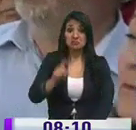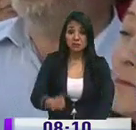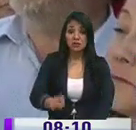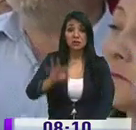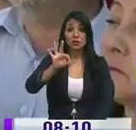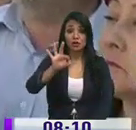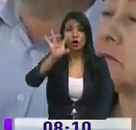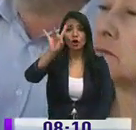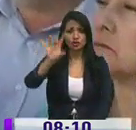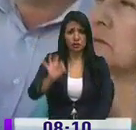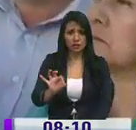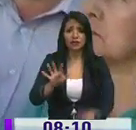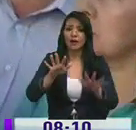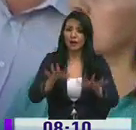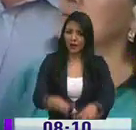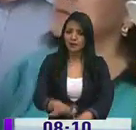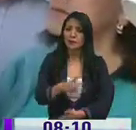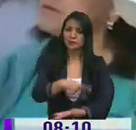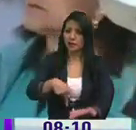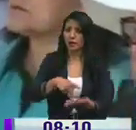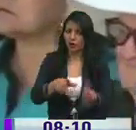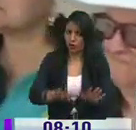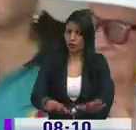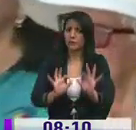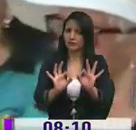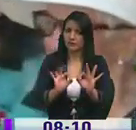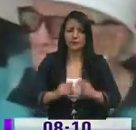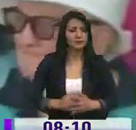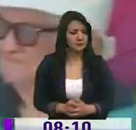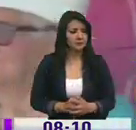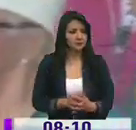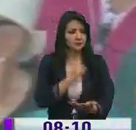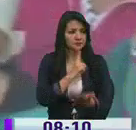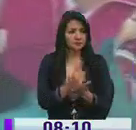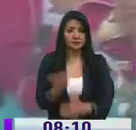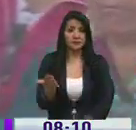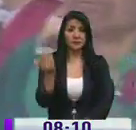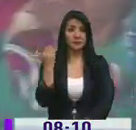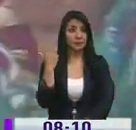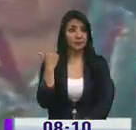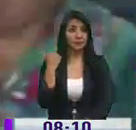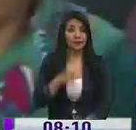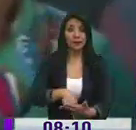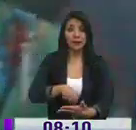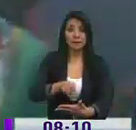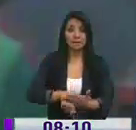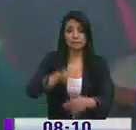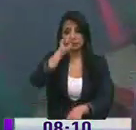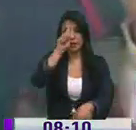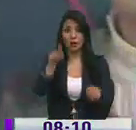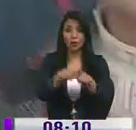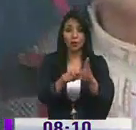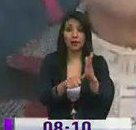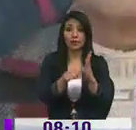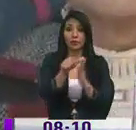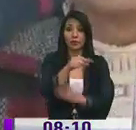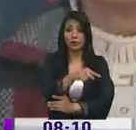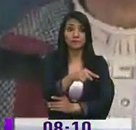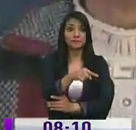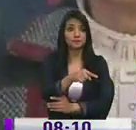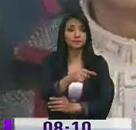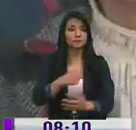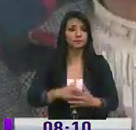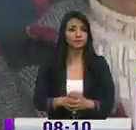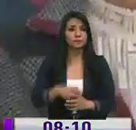viene siendo parte de nuestra parroquia. Esto a propósito de que hace pocos días se firmó un acuerdo ministerial en el que se establece